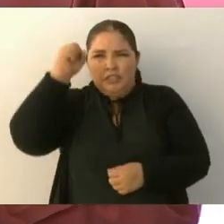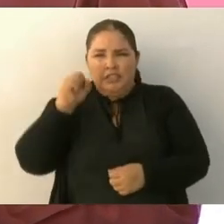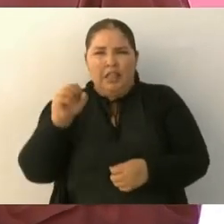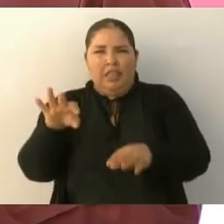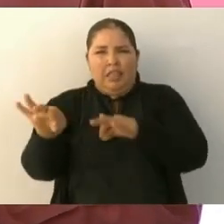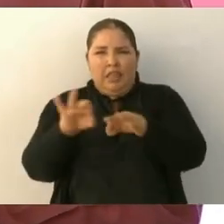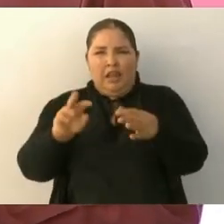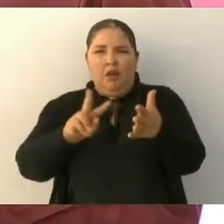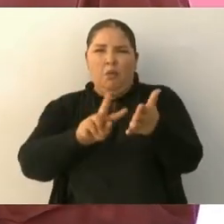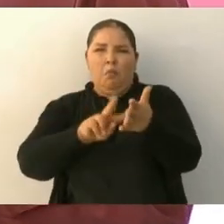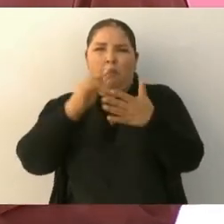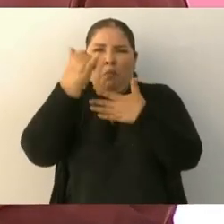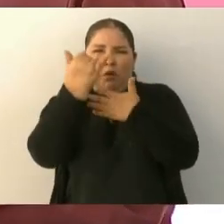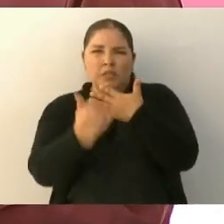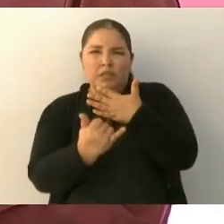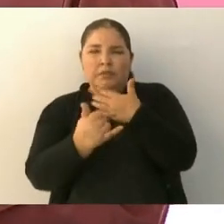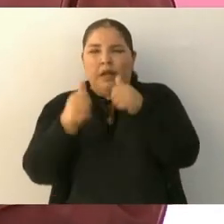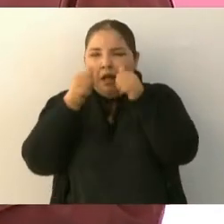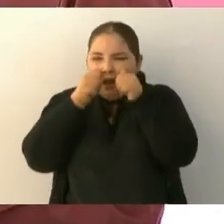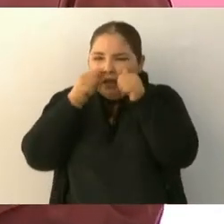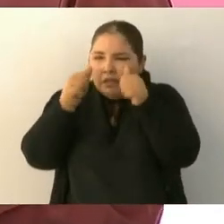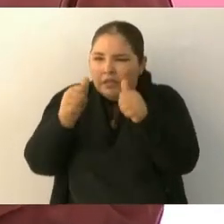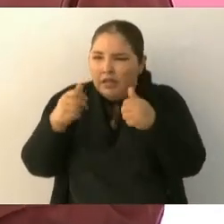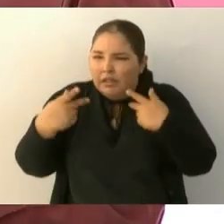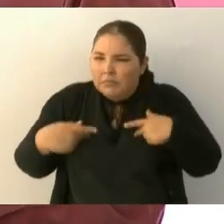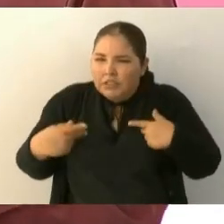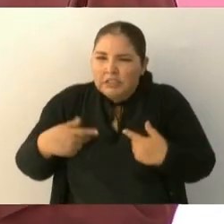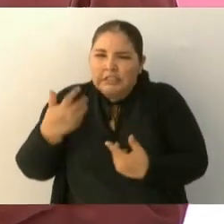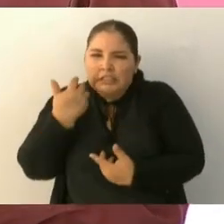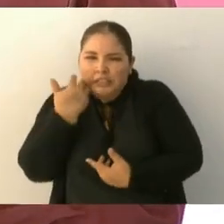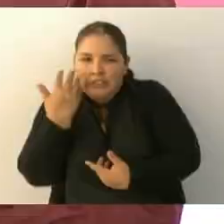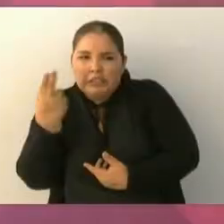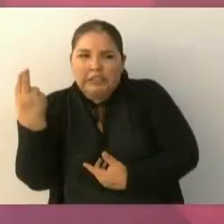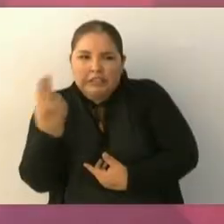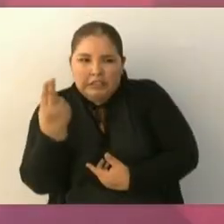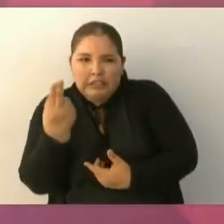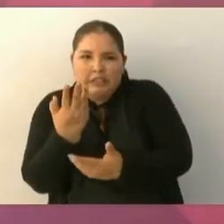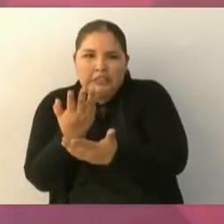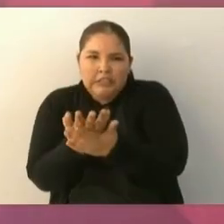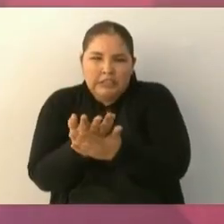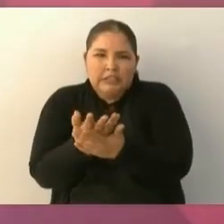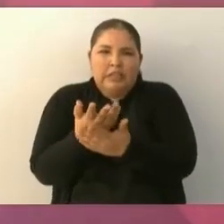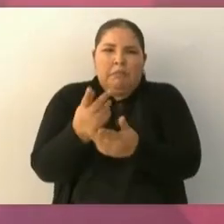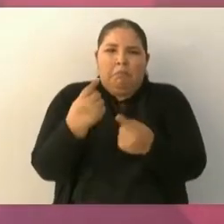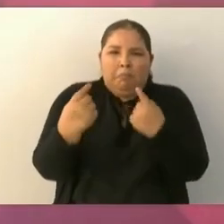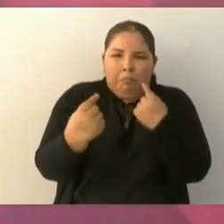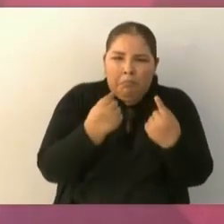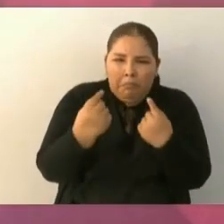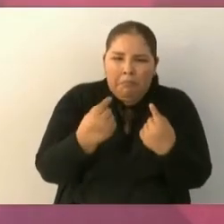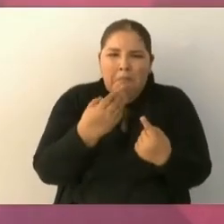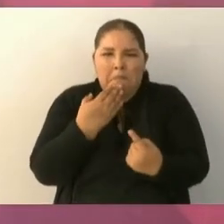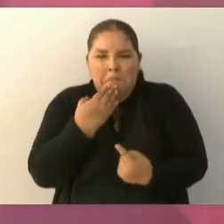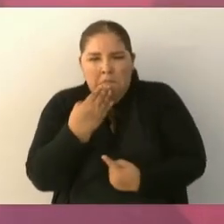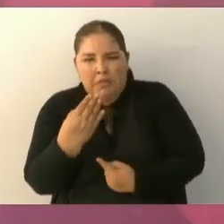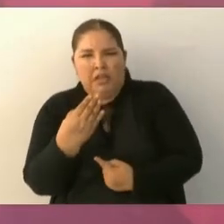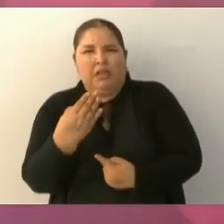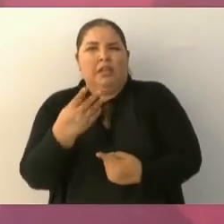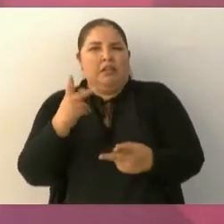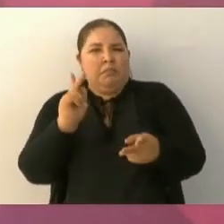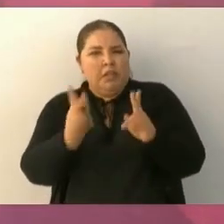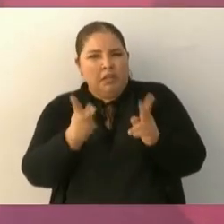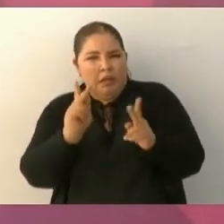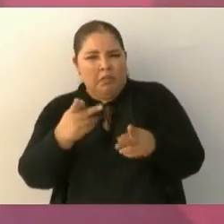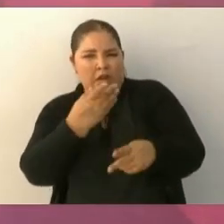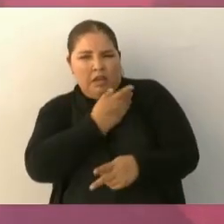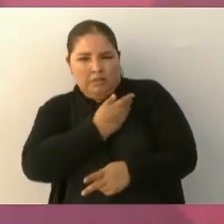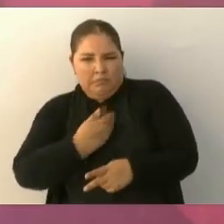las preocupaciones de la gente y abriendo el paso a un diálogo abierto y constructivo. Conciliamos con los comuneros de